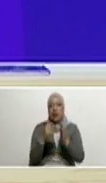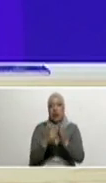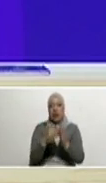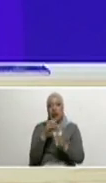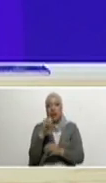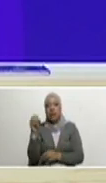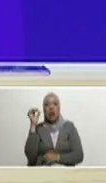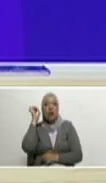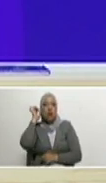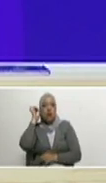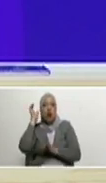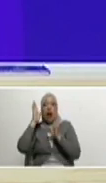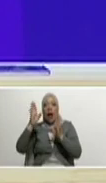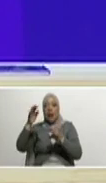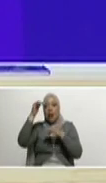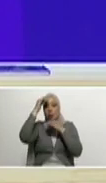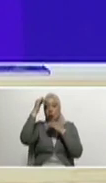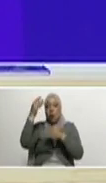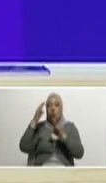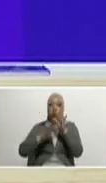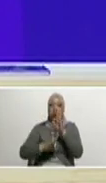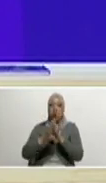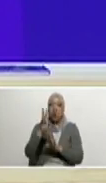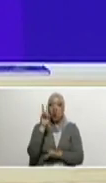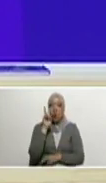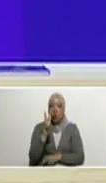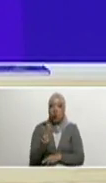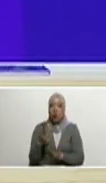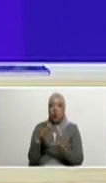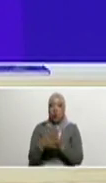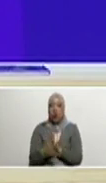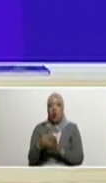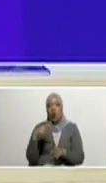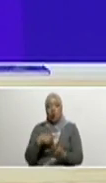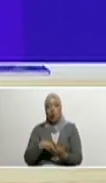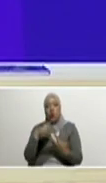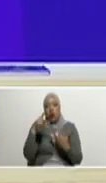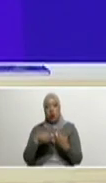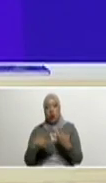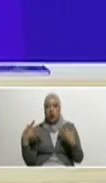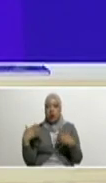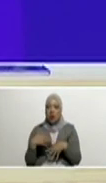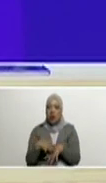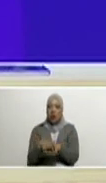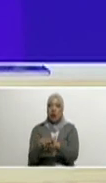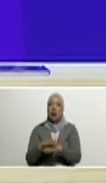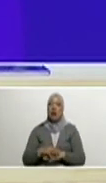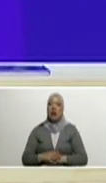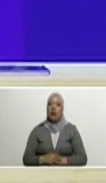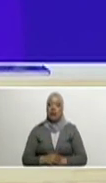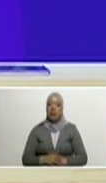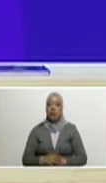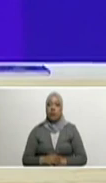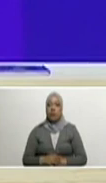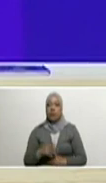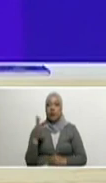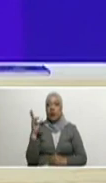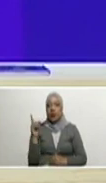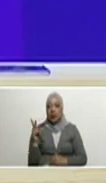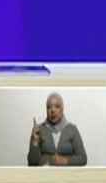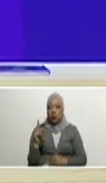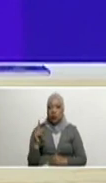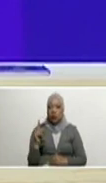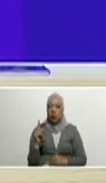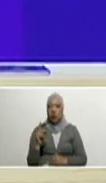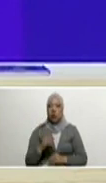2.500.000 mujeres atendidas bajo este vértice y estos programas integrales. Segundo vértice,